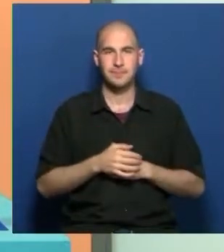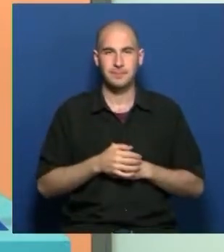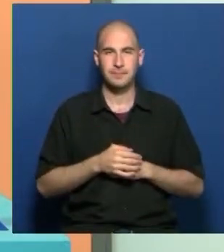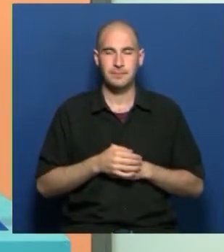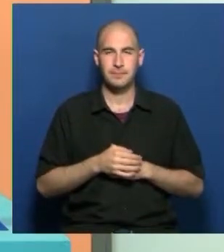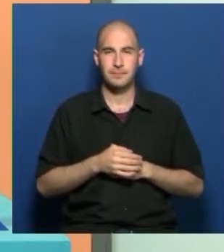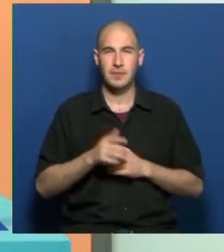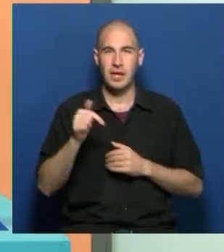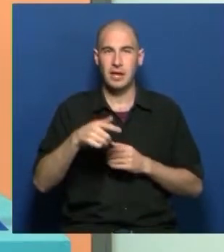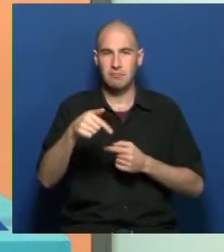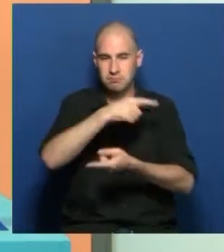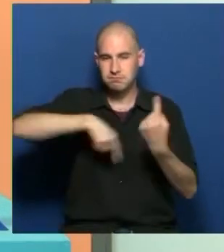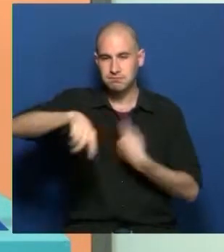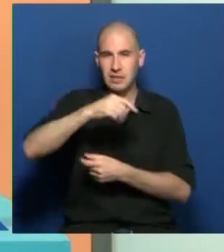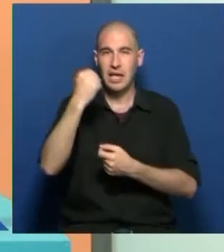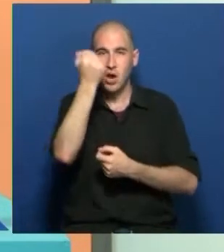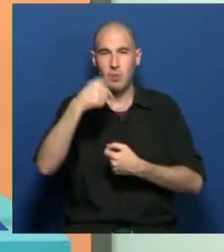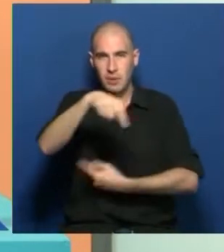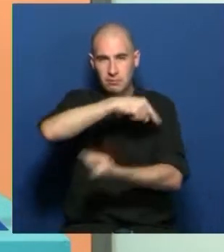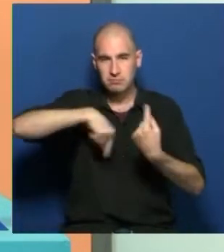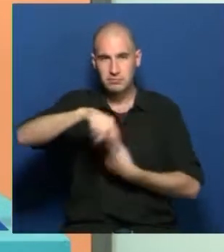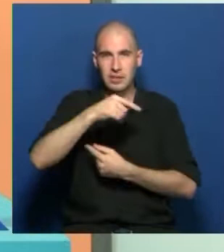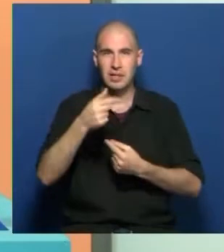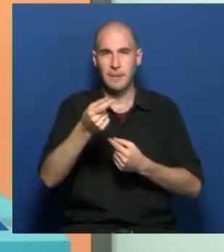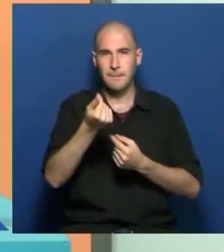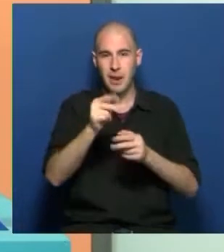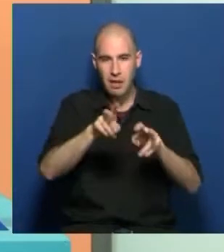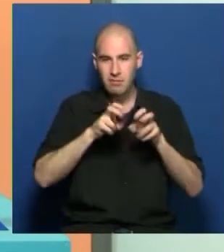existe un circuito financiero que está generando rentas